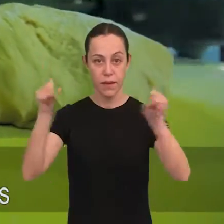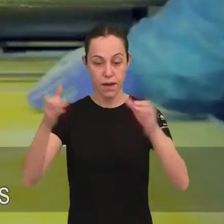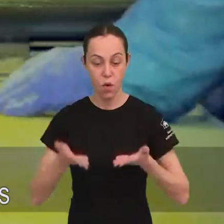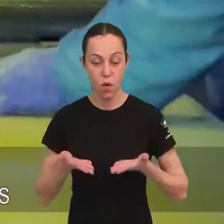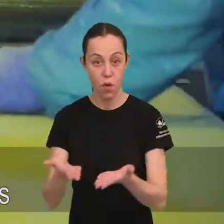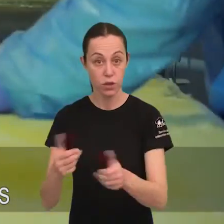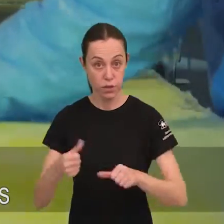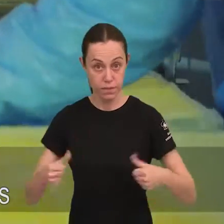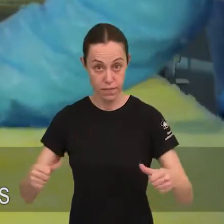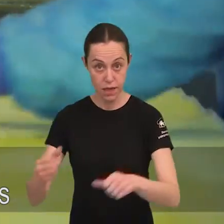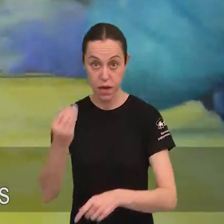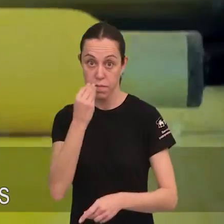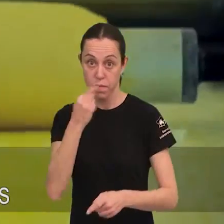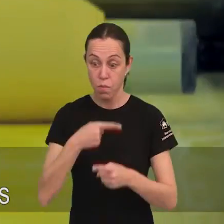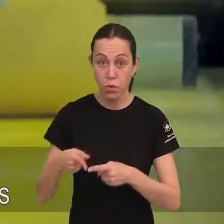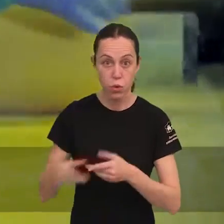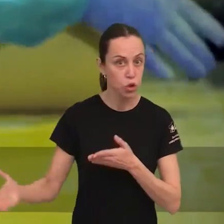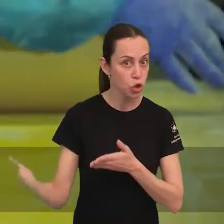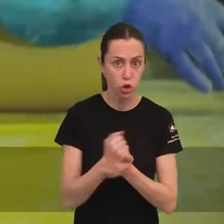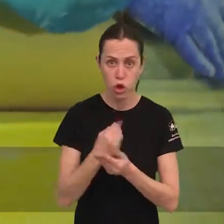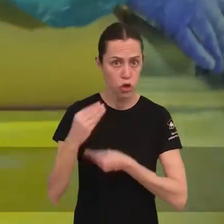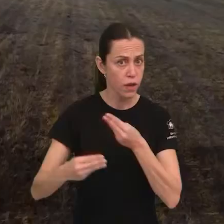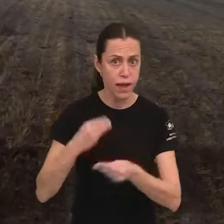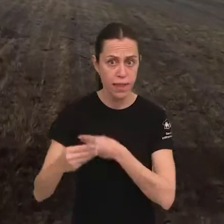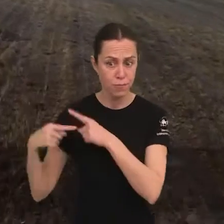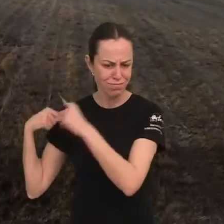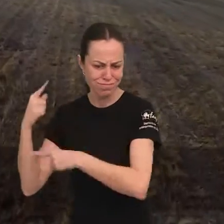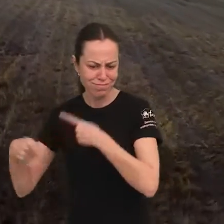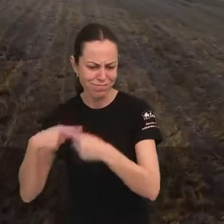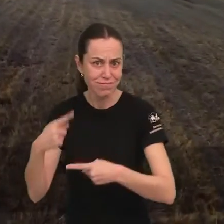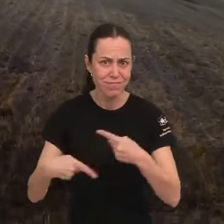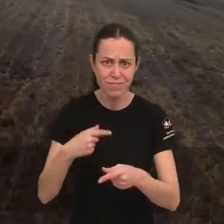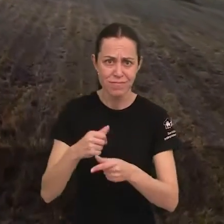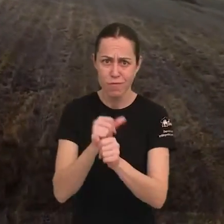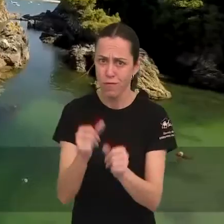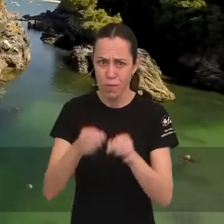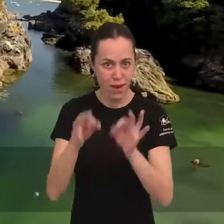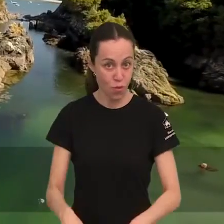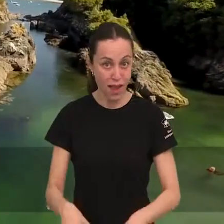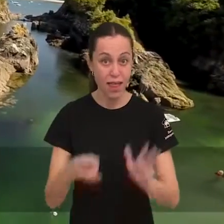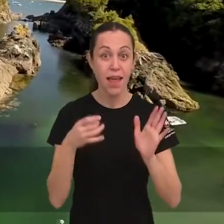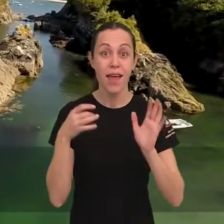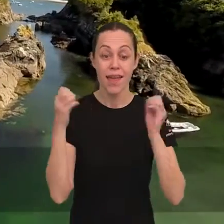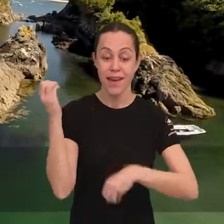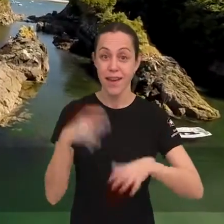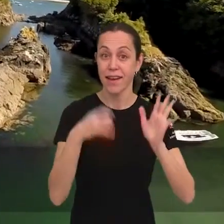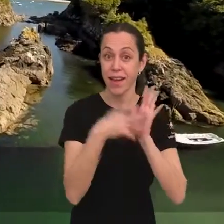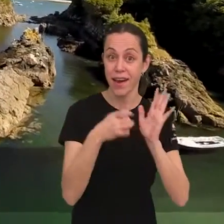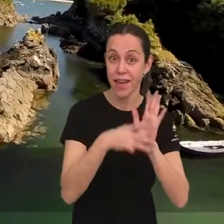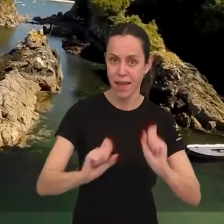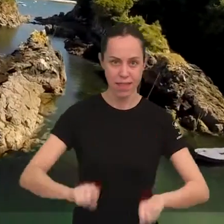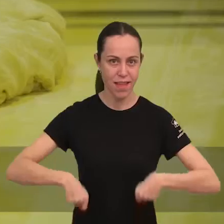En Hornos La Mastelle todos nuestros productos son elaborados de forma tradicional, con ingredientes naturales de altísima calidad, sin aditivos